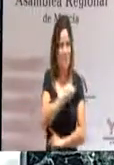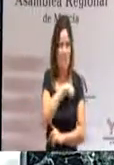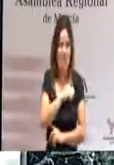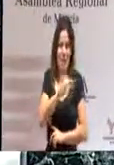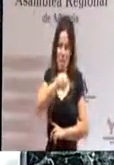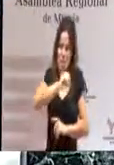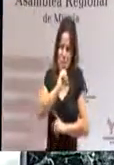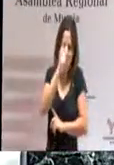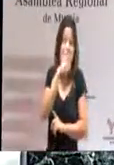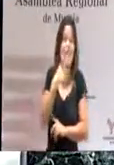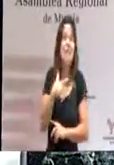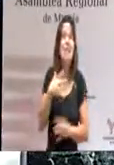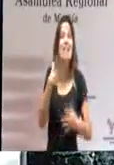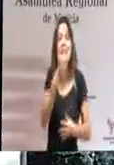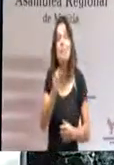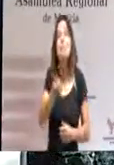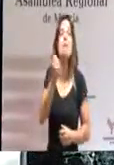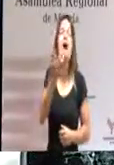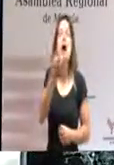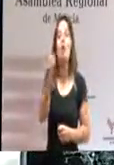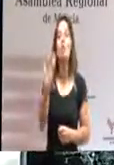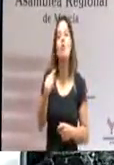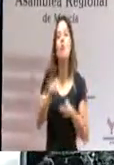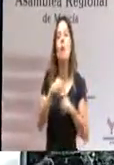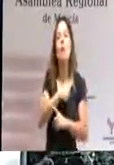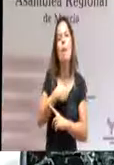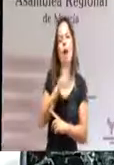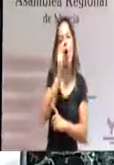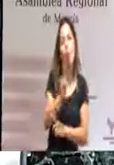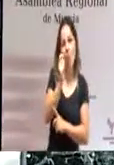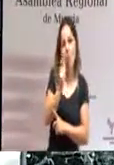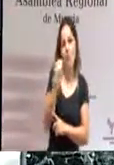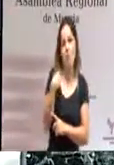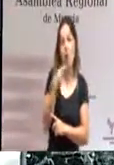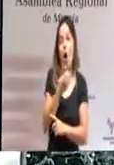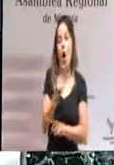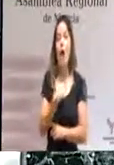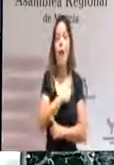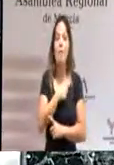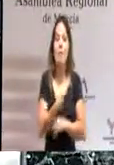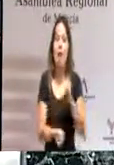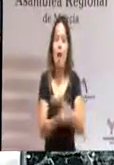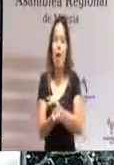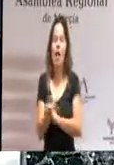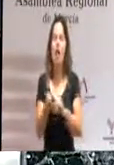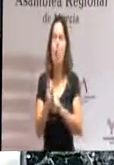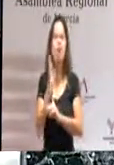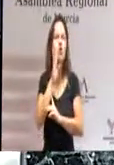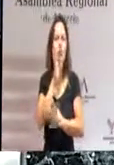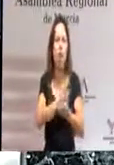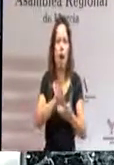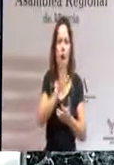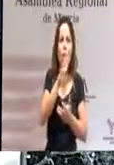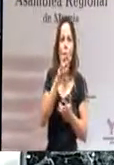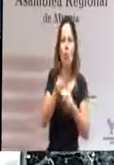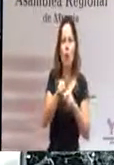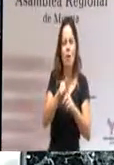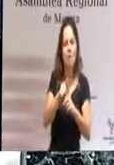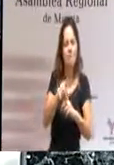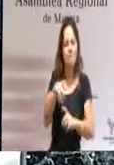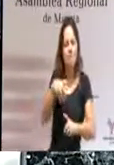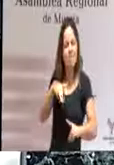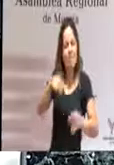que algunos se han erigido en juez y parte, y algunas de esas comisiones las han pervertido de forma maquiavélica